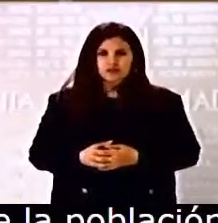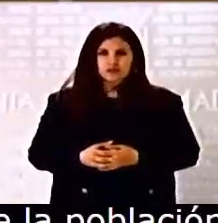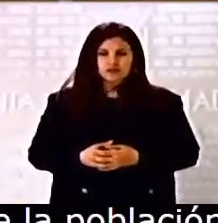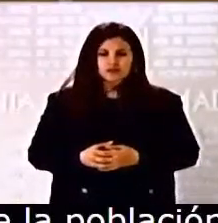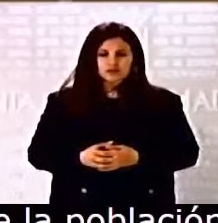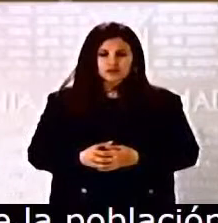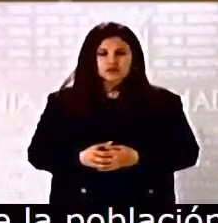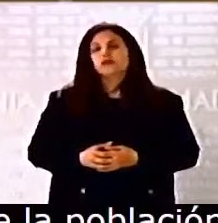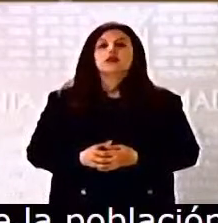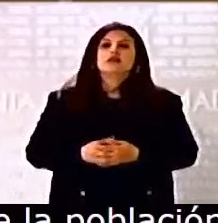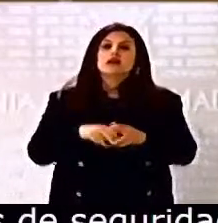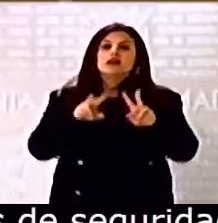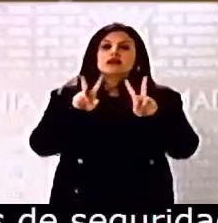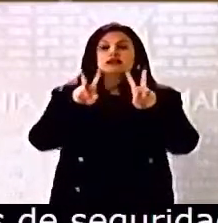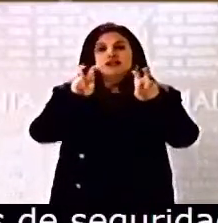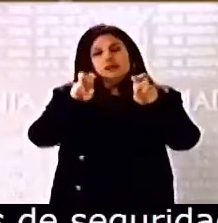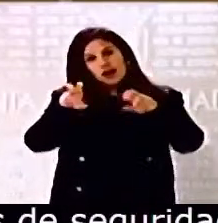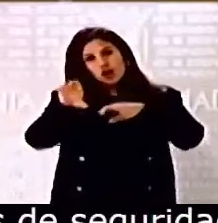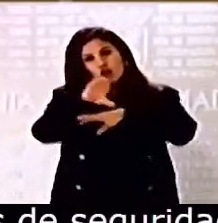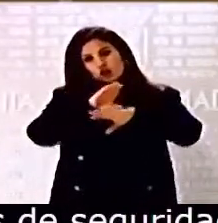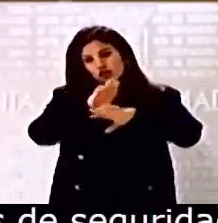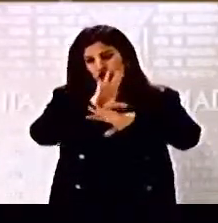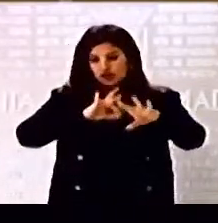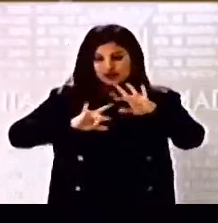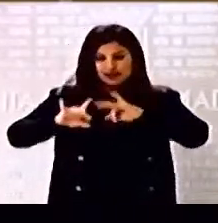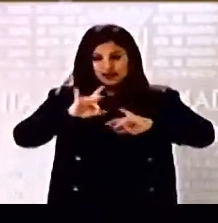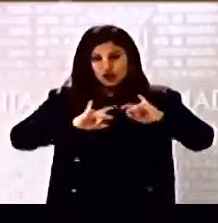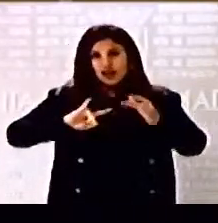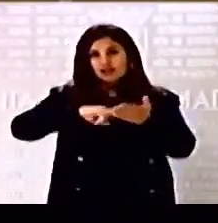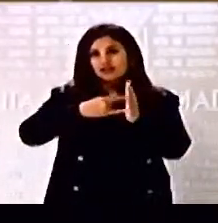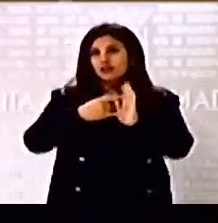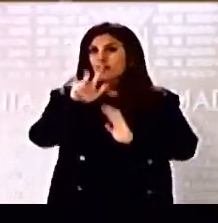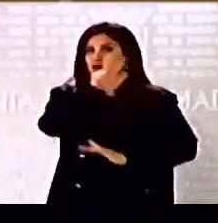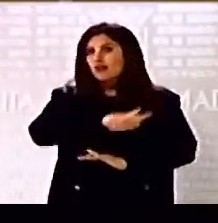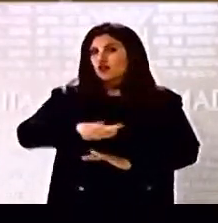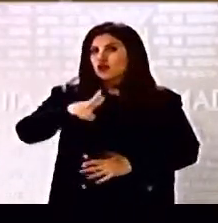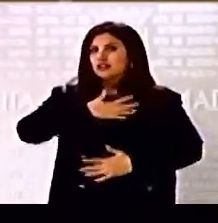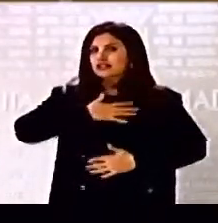Con respecto al Consejo Interterritorial del Sistema Nacional de Salud,